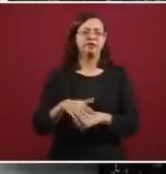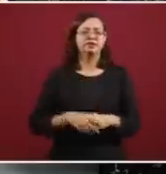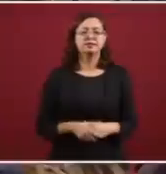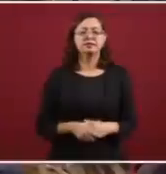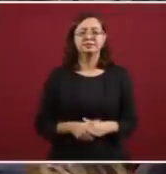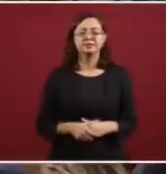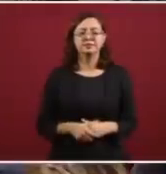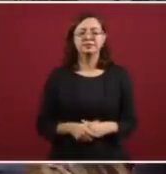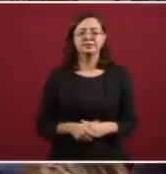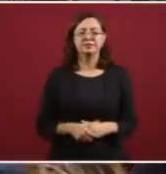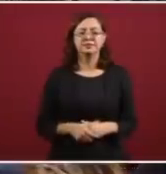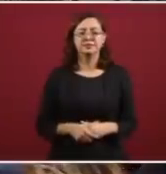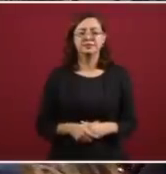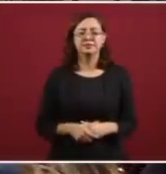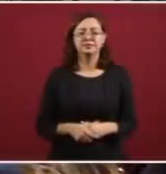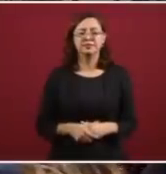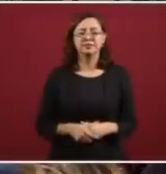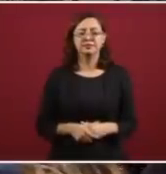sobre